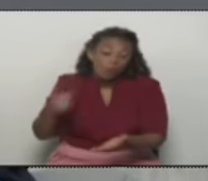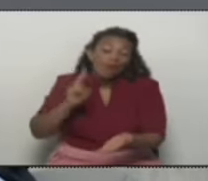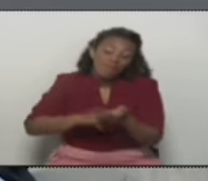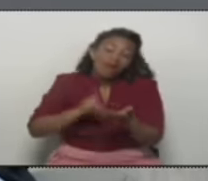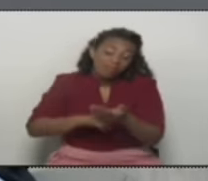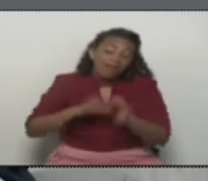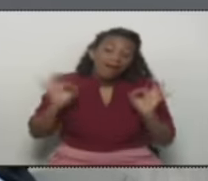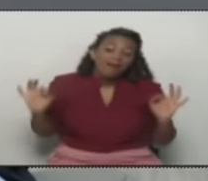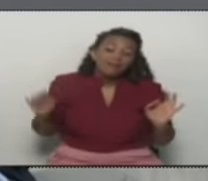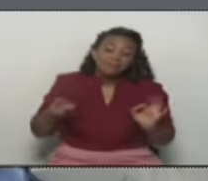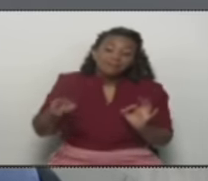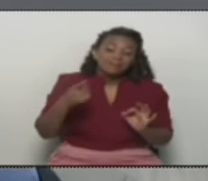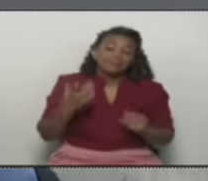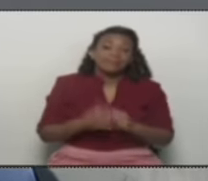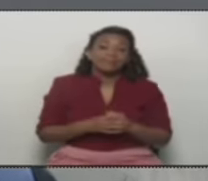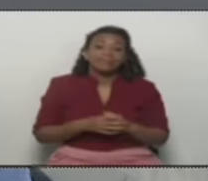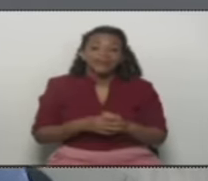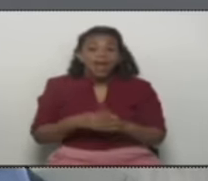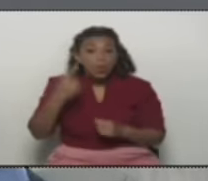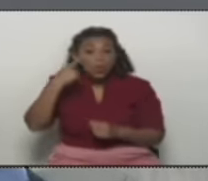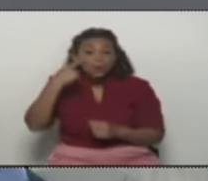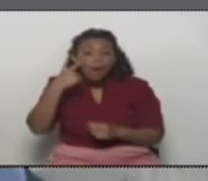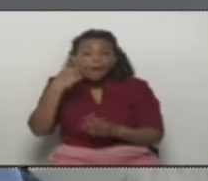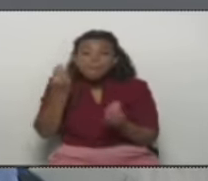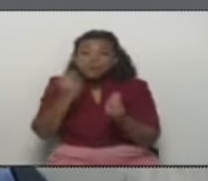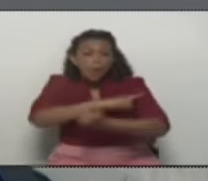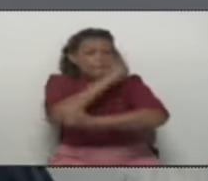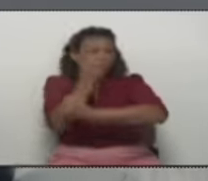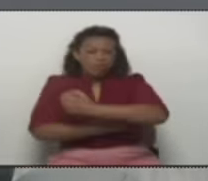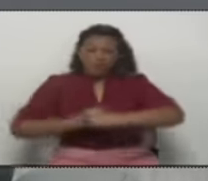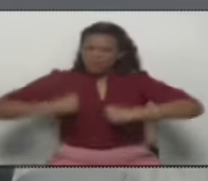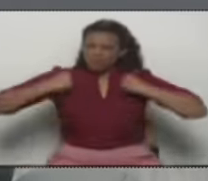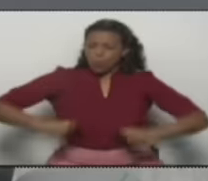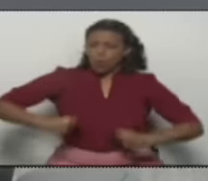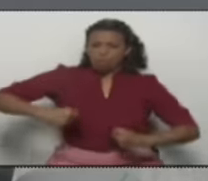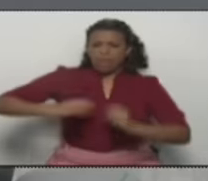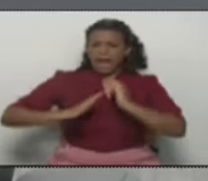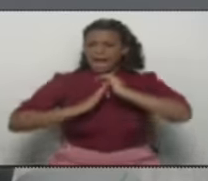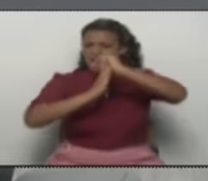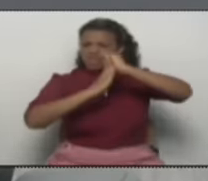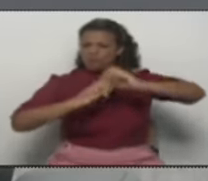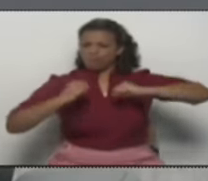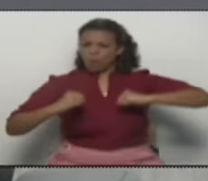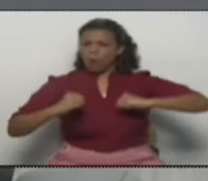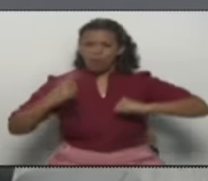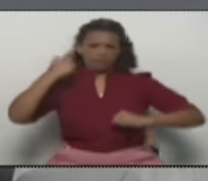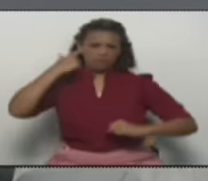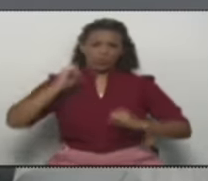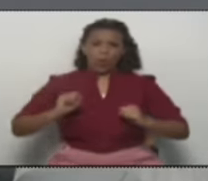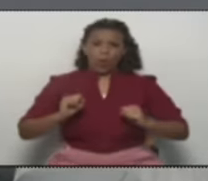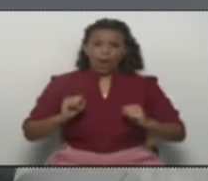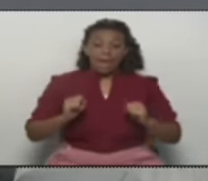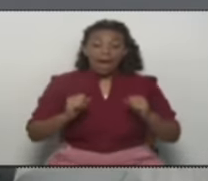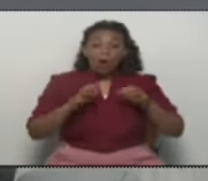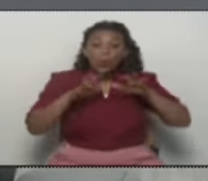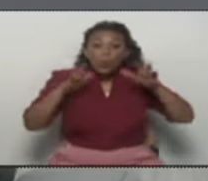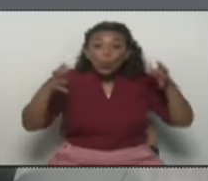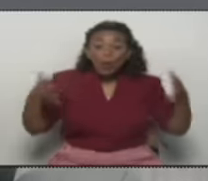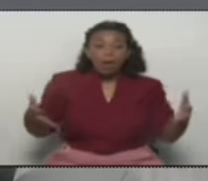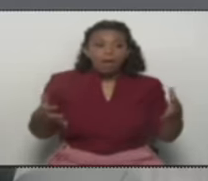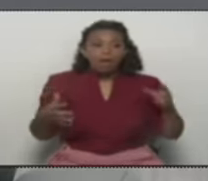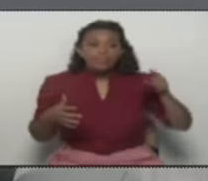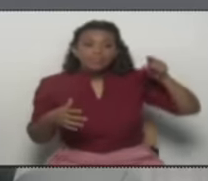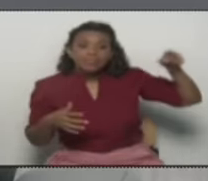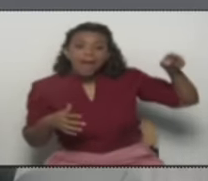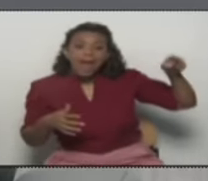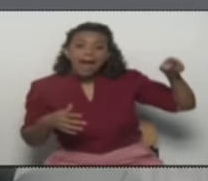pero además de eso, tienen tanto poder, y por eso digo, tenemos que crear capacidades, porque la asimetría, es decir, la diferencia